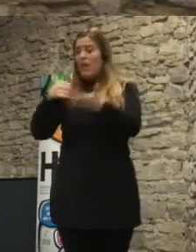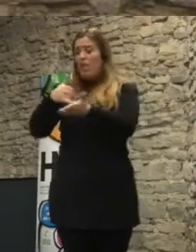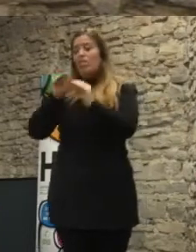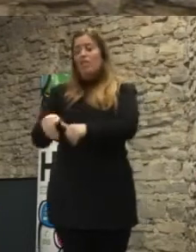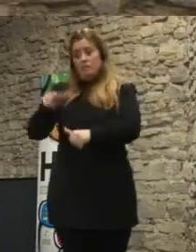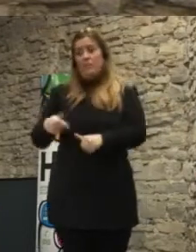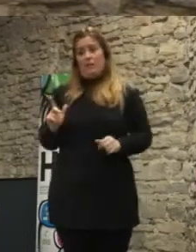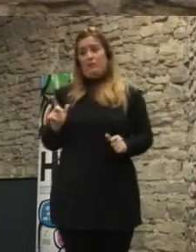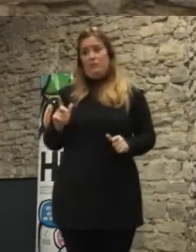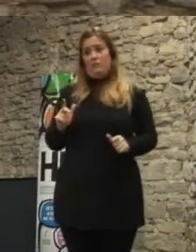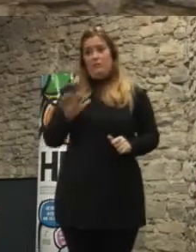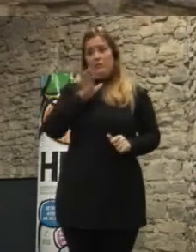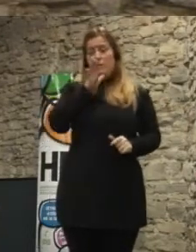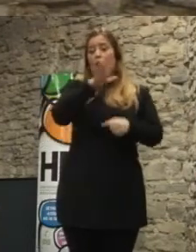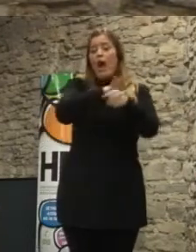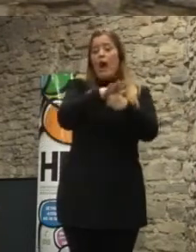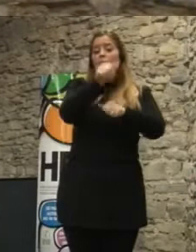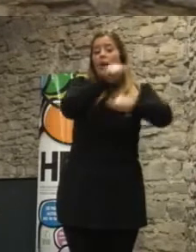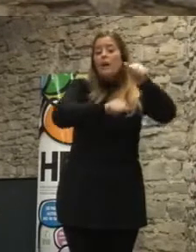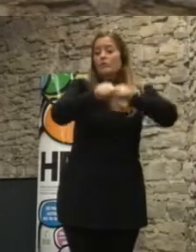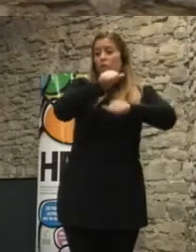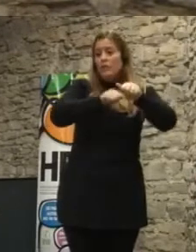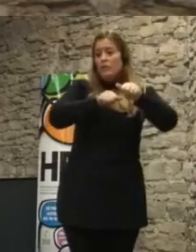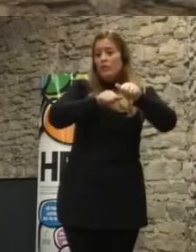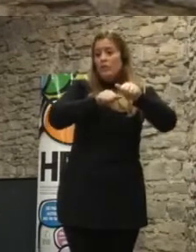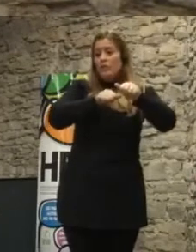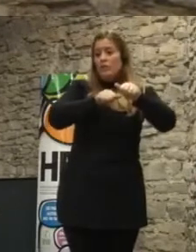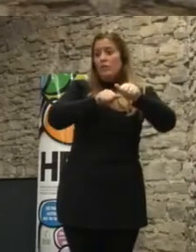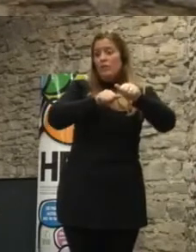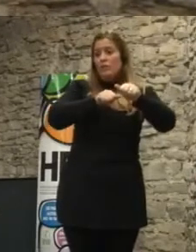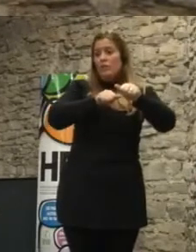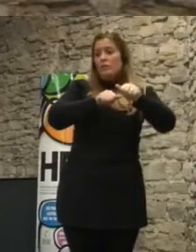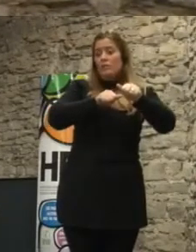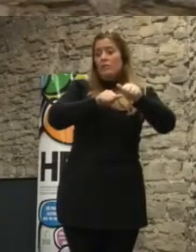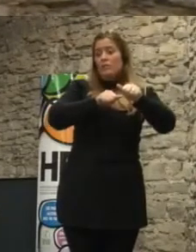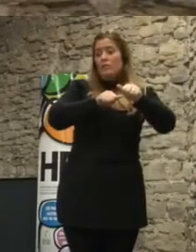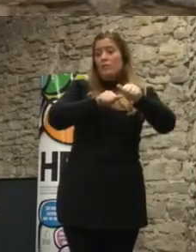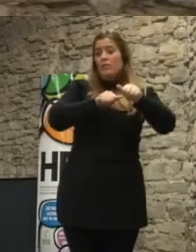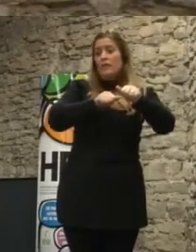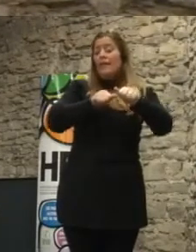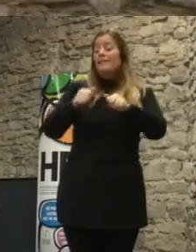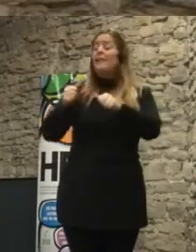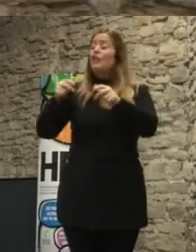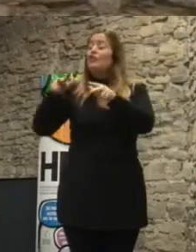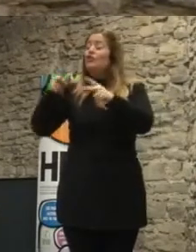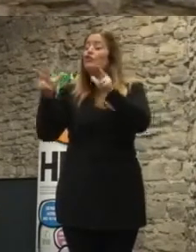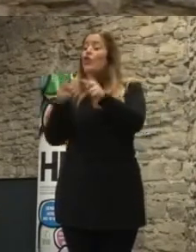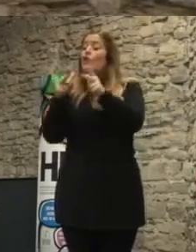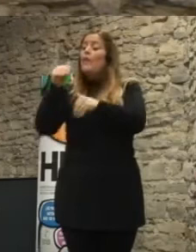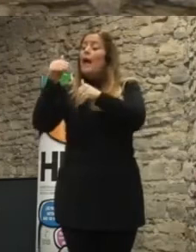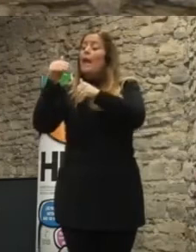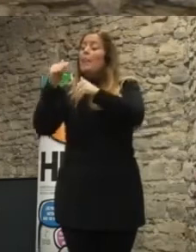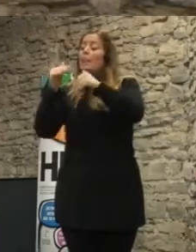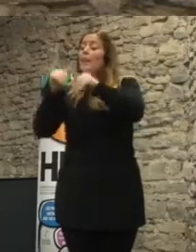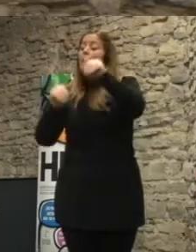asociativo forma parte del núcleo duro de la construcción de la sociedad democrática. ¿Por qué